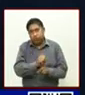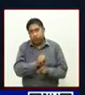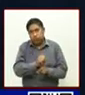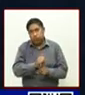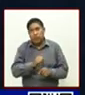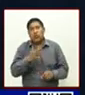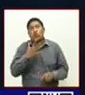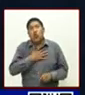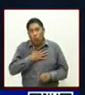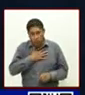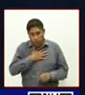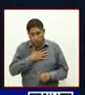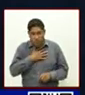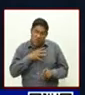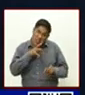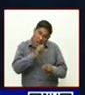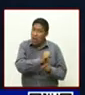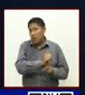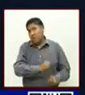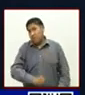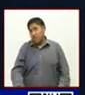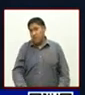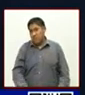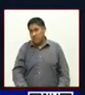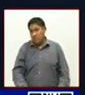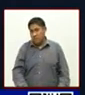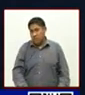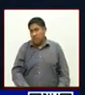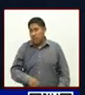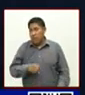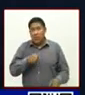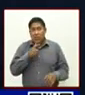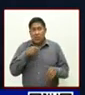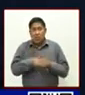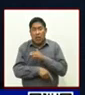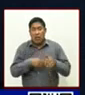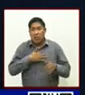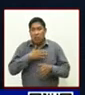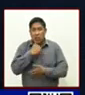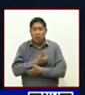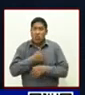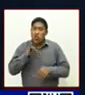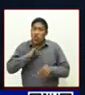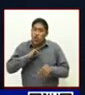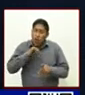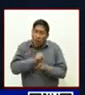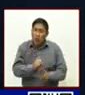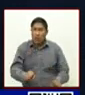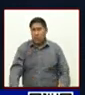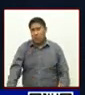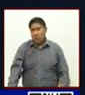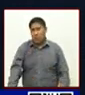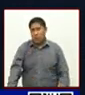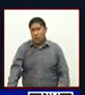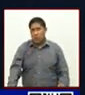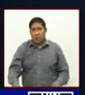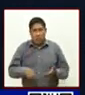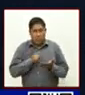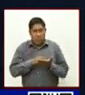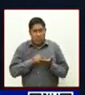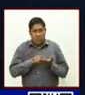la asesina. Yo he pescado al victimario de mi hija. Yo le he pescado.